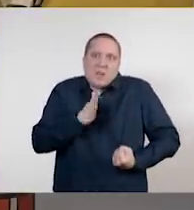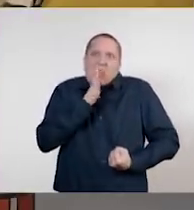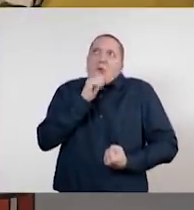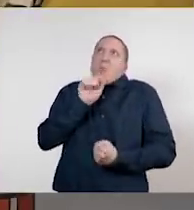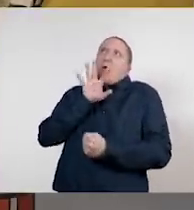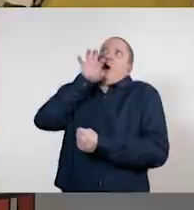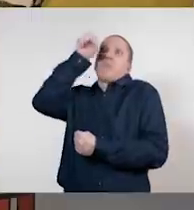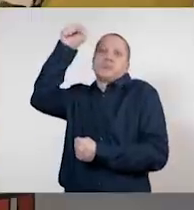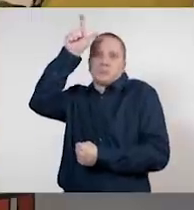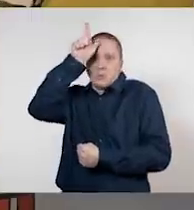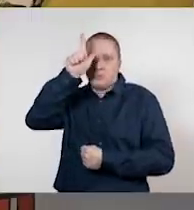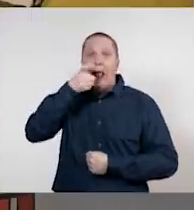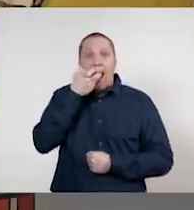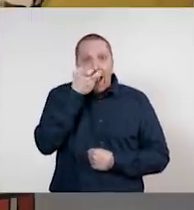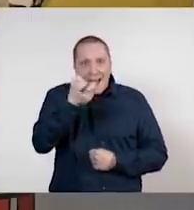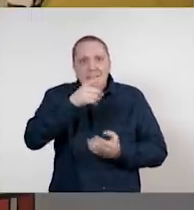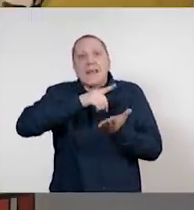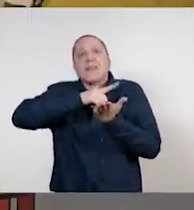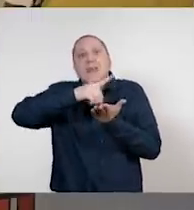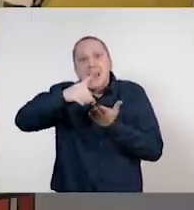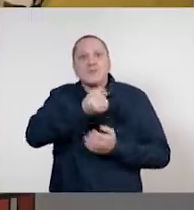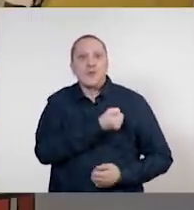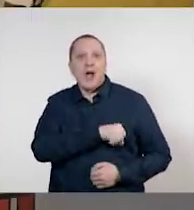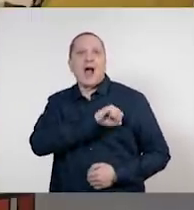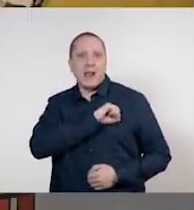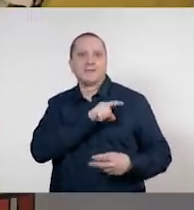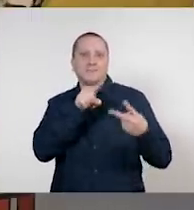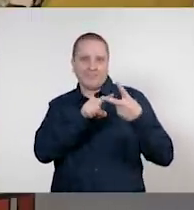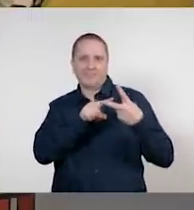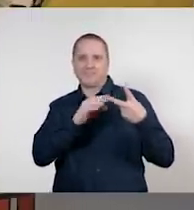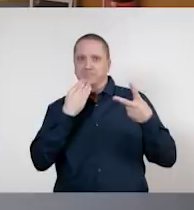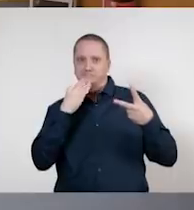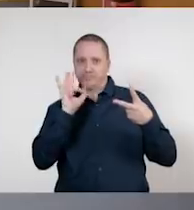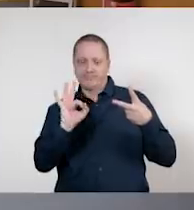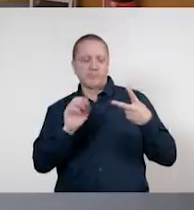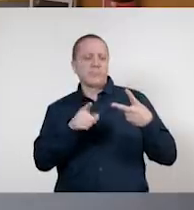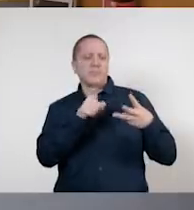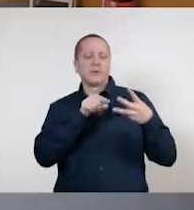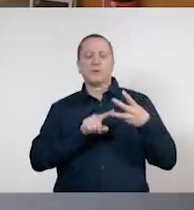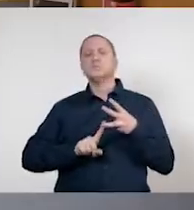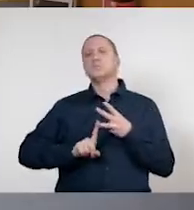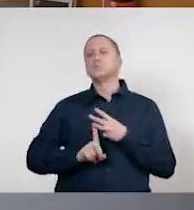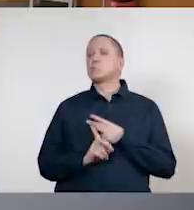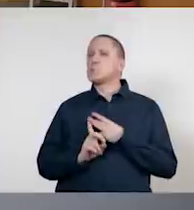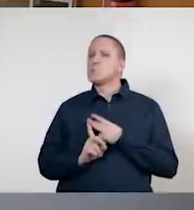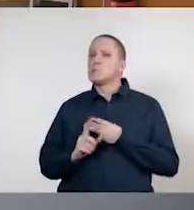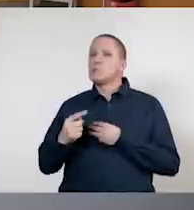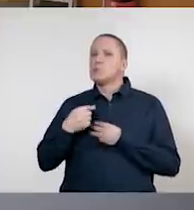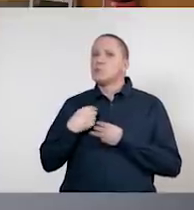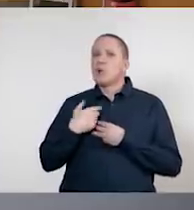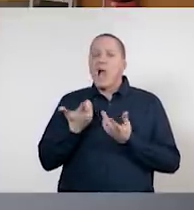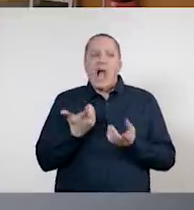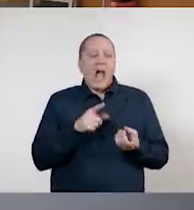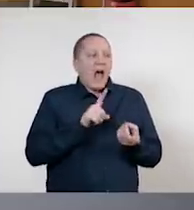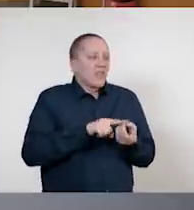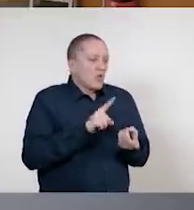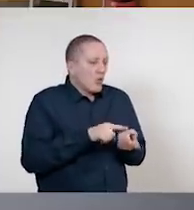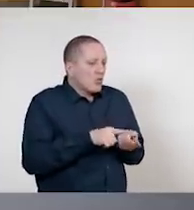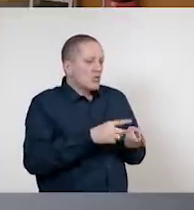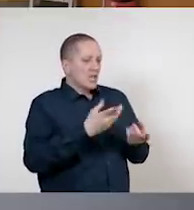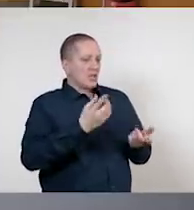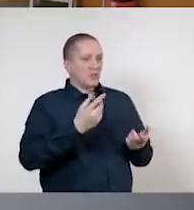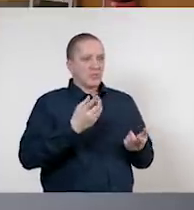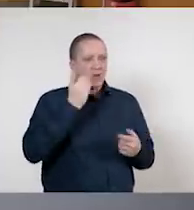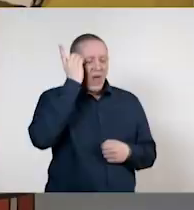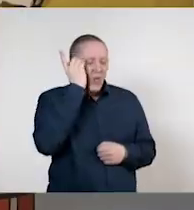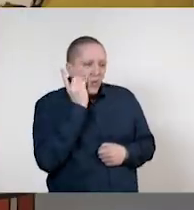llegar. Muy bien. Ese es derecho a la salud. ¿Qué más se te ocurre? Pues tener donde dormir, donde